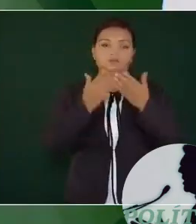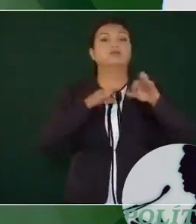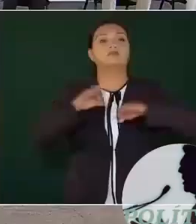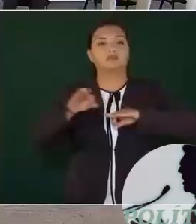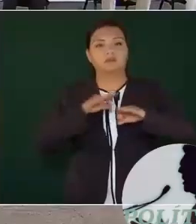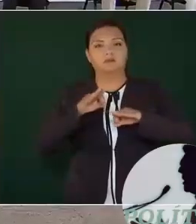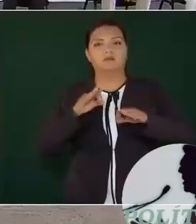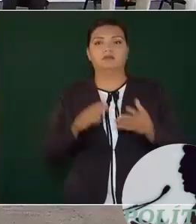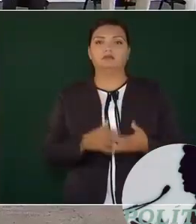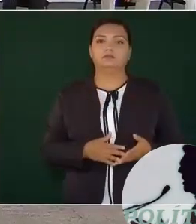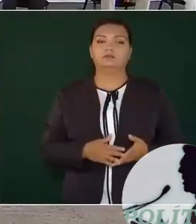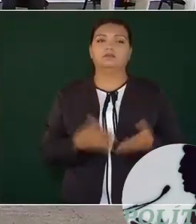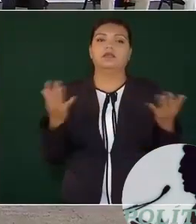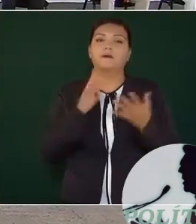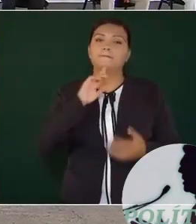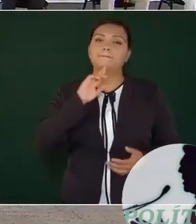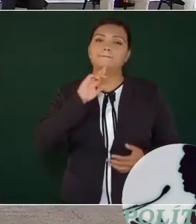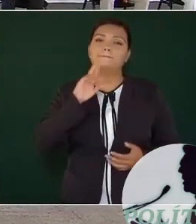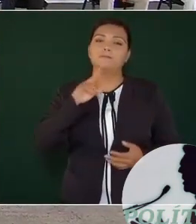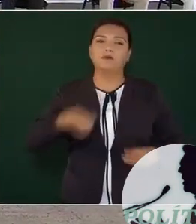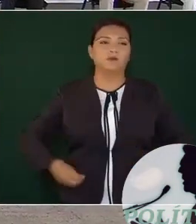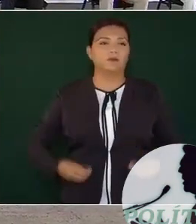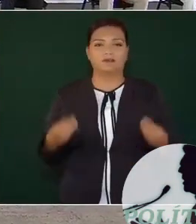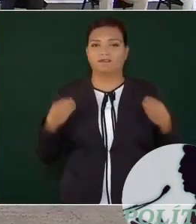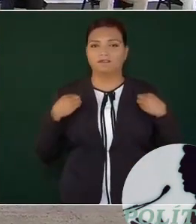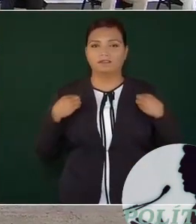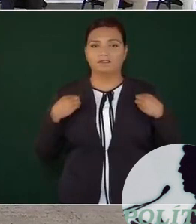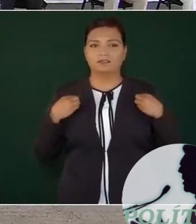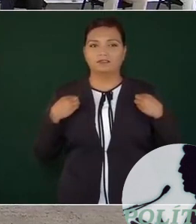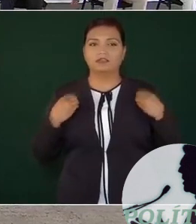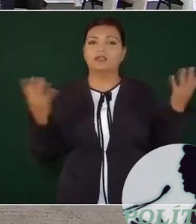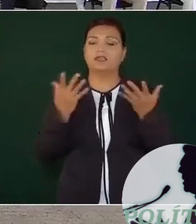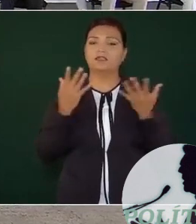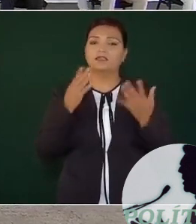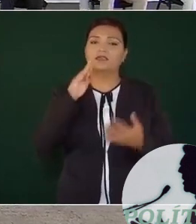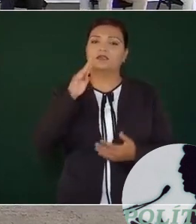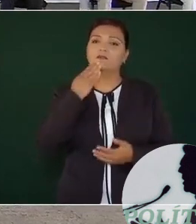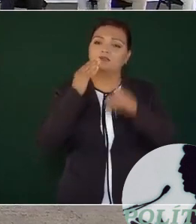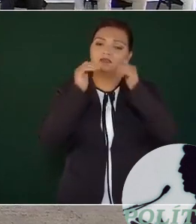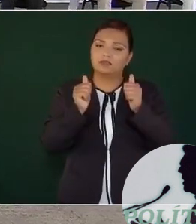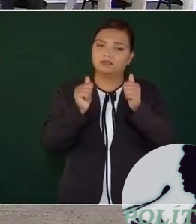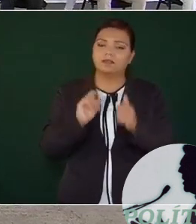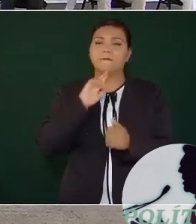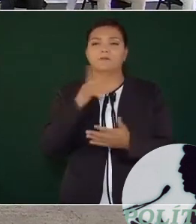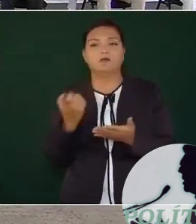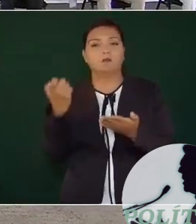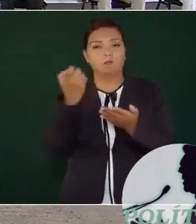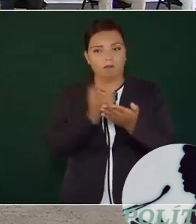trabajo, el que mejoren las condiciones de vida, el que haya bienestar, mejores